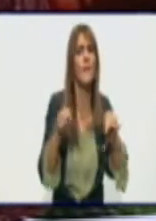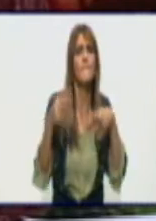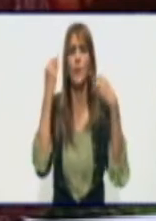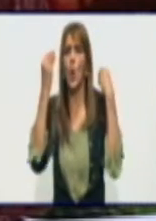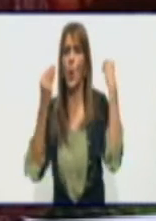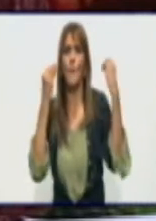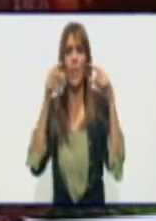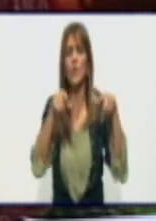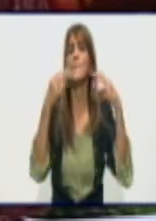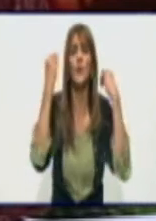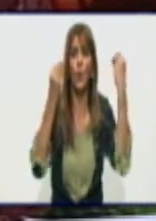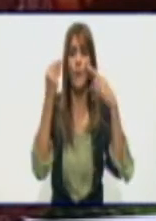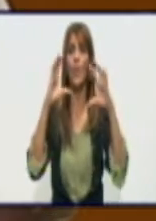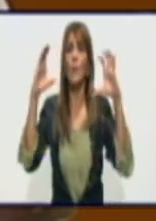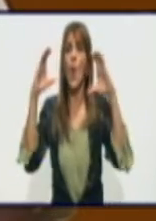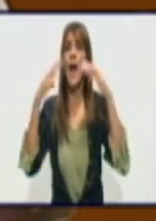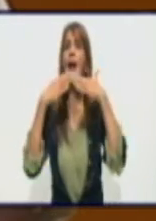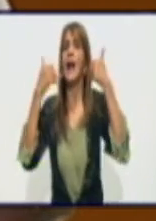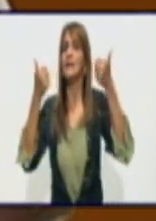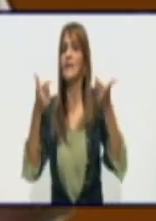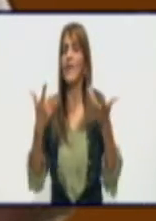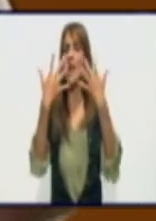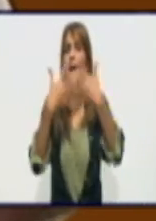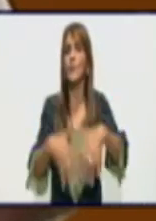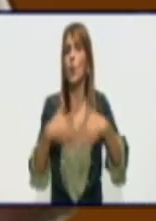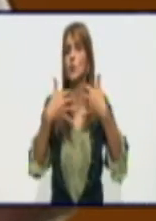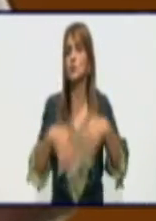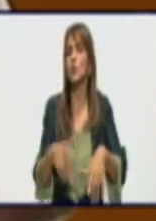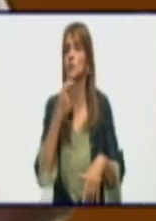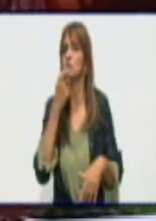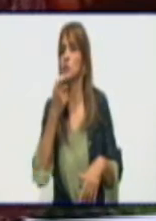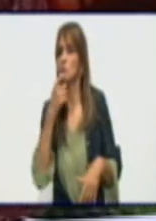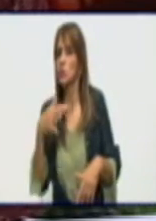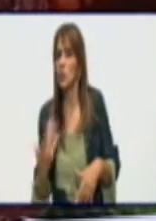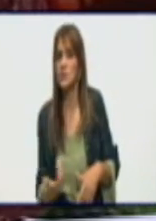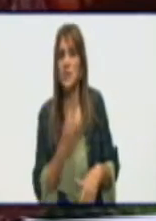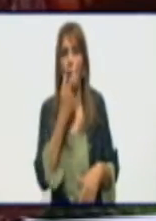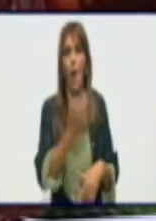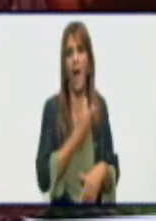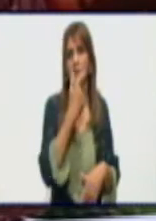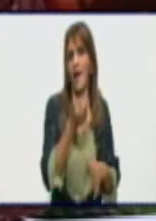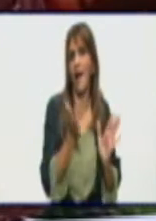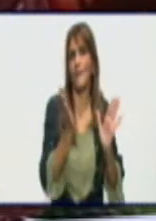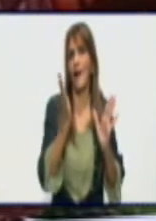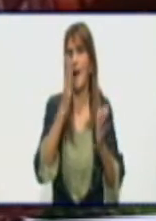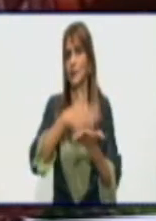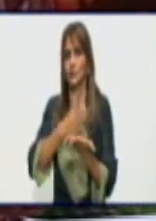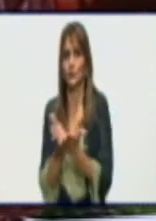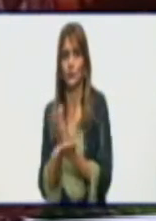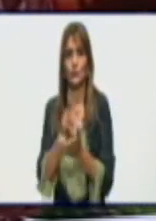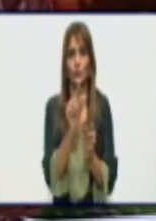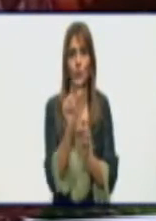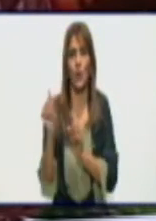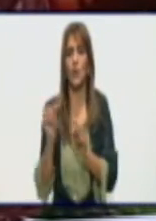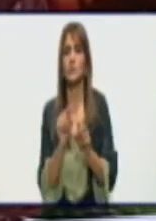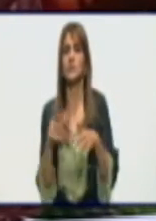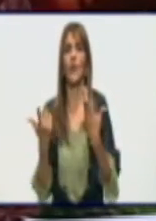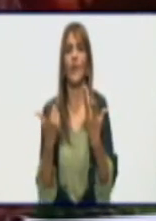la calidad de sus producciones. Trozo de fruta bomba, mermelada de guayaba, mermelada de mango. Dime, Grisel.